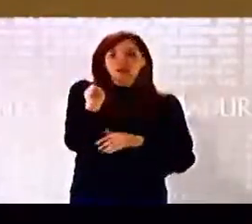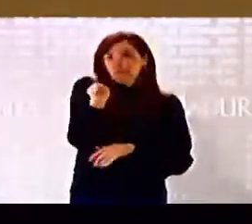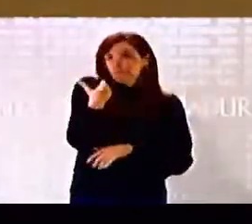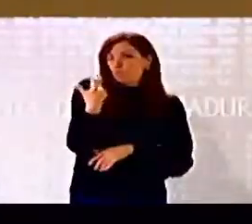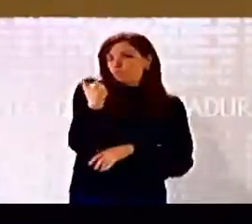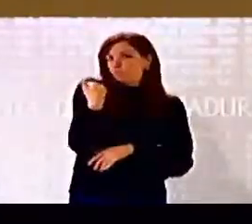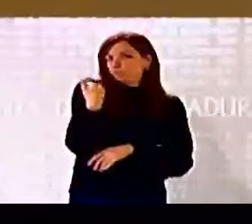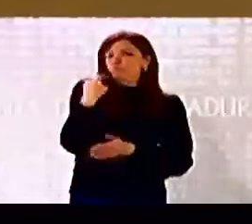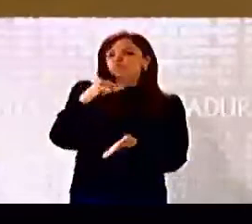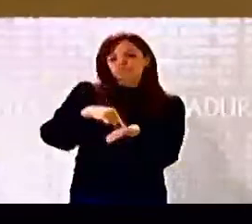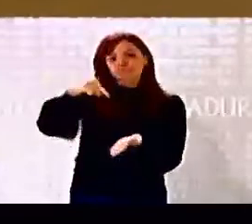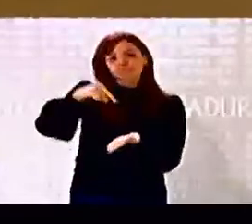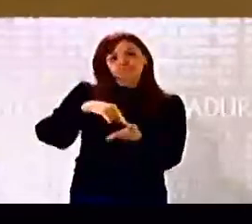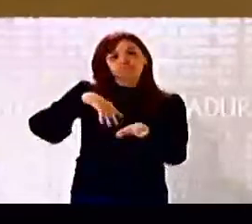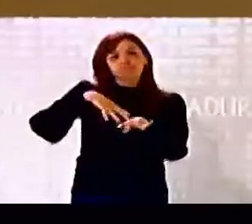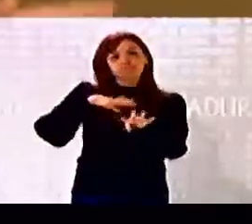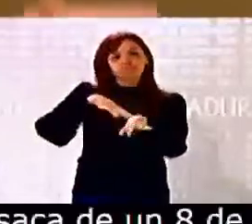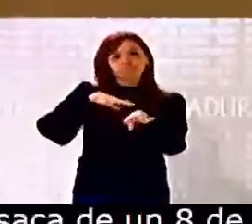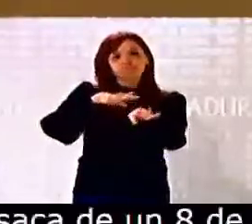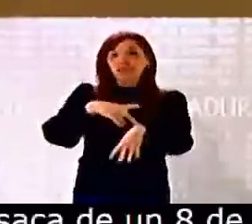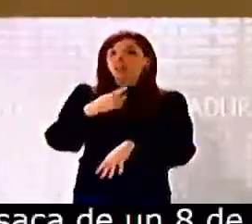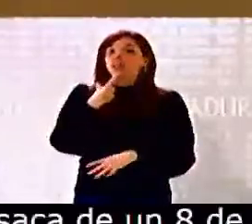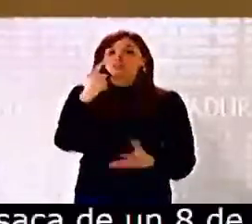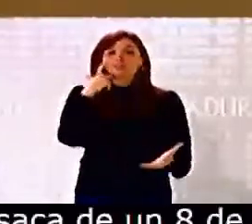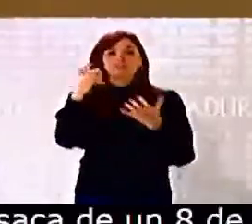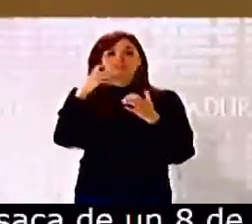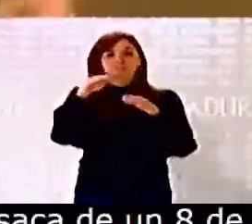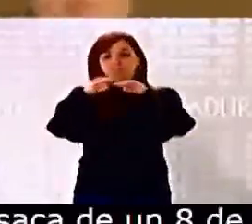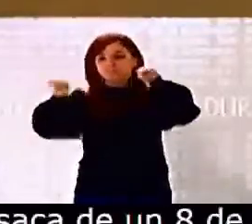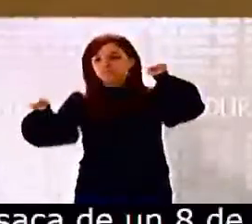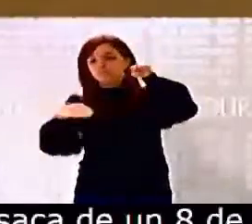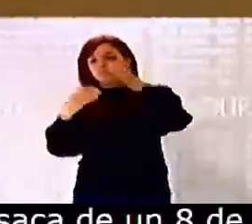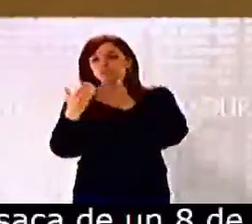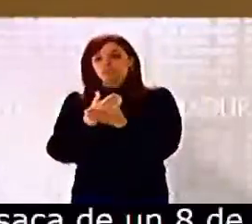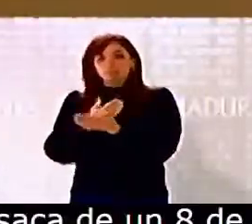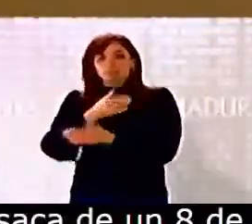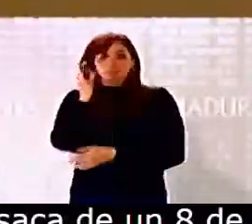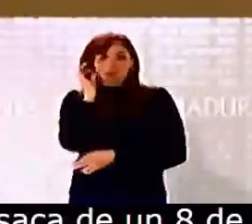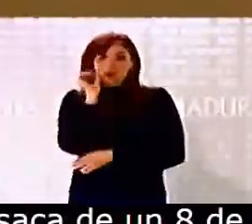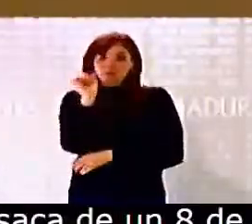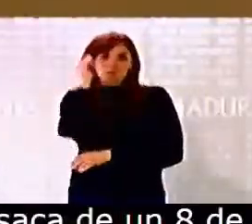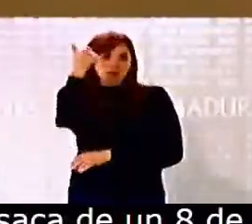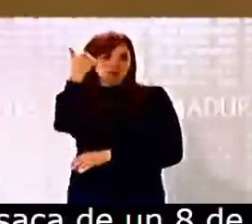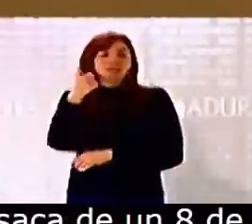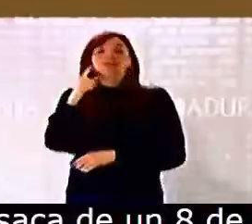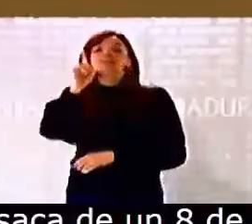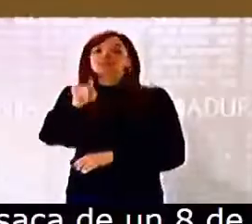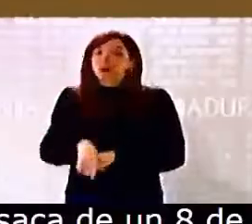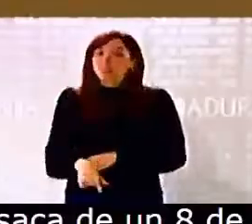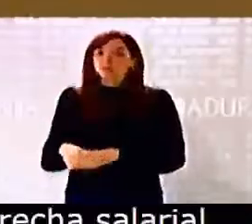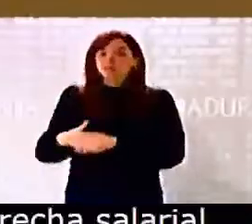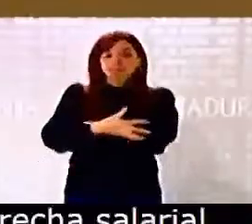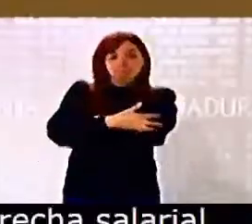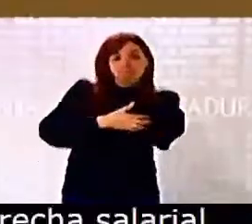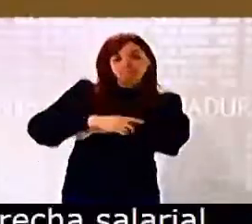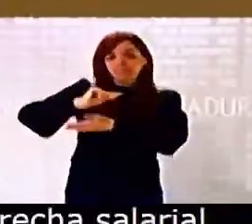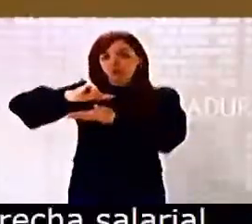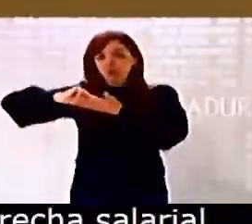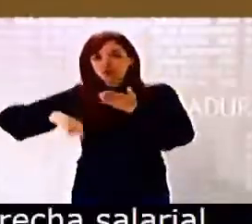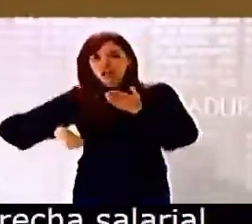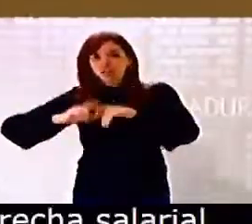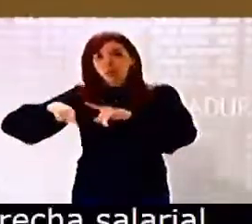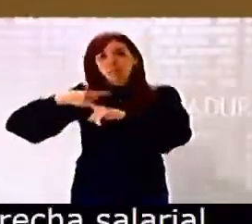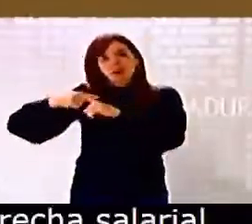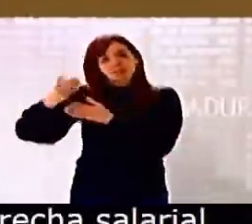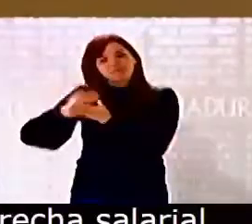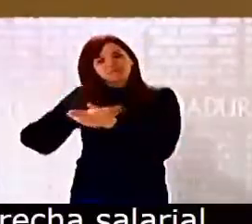que nos dice que la brecha salarial sigue estando en las mujeres y la economía sumergida y el trabajo precarizado sigue estando en las